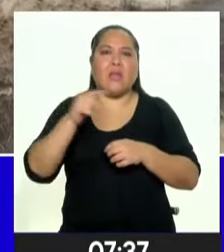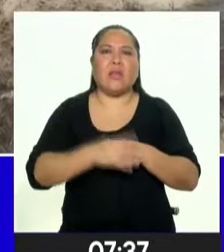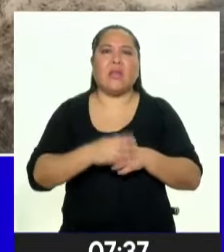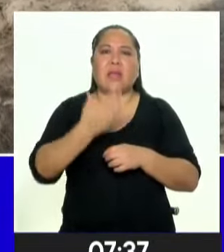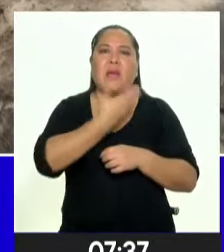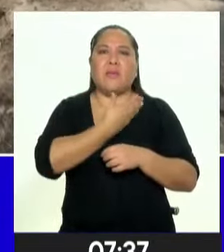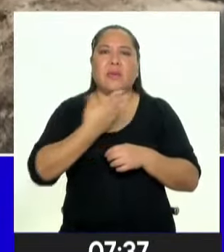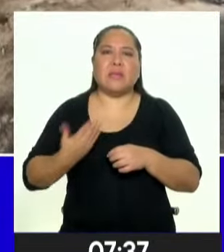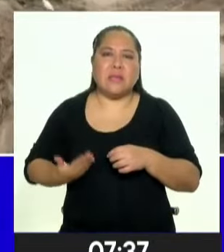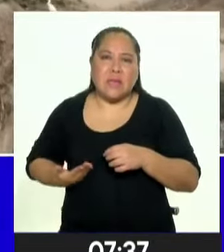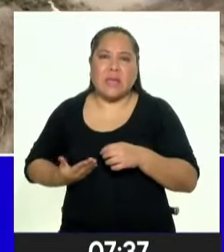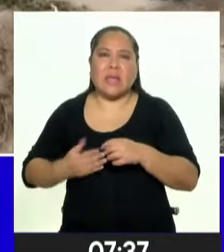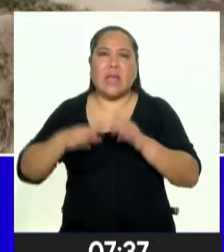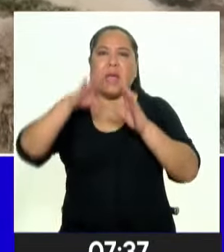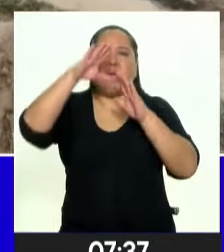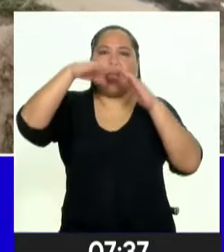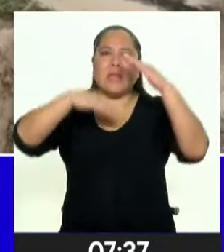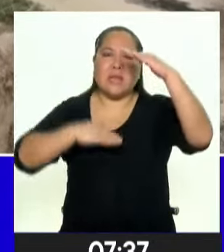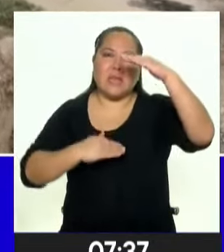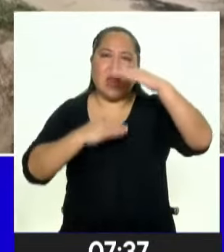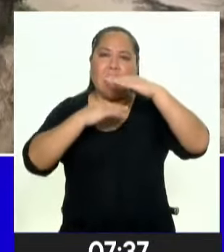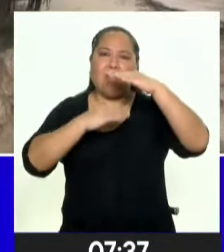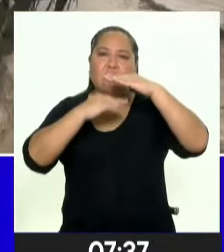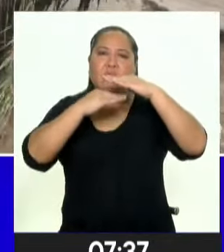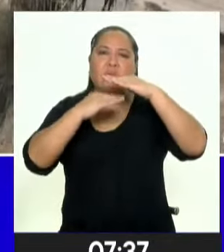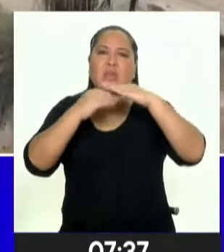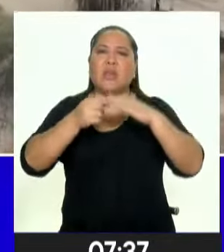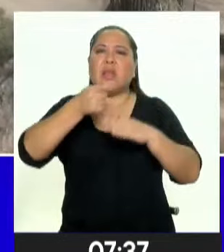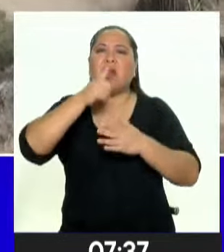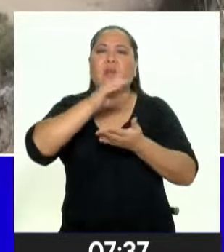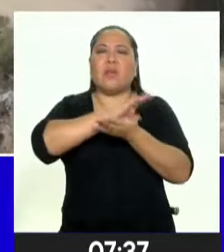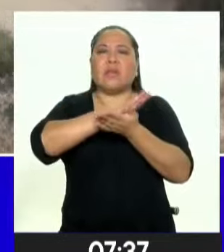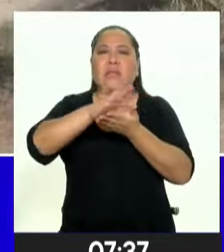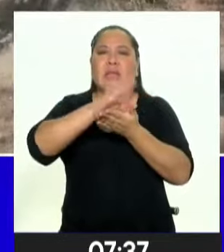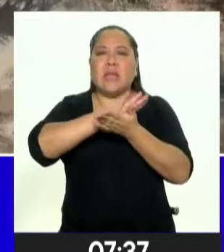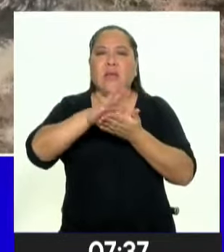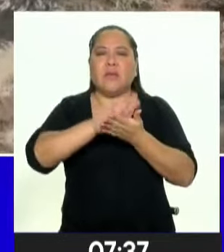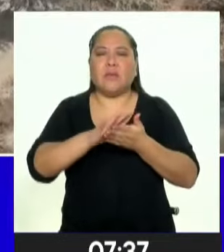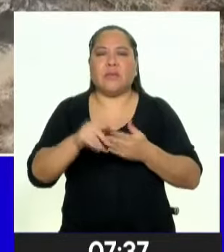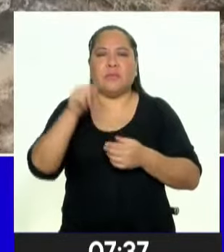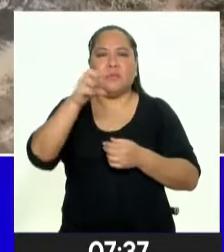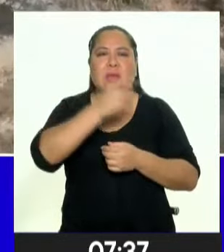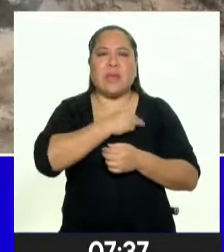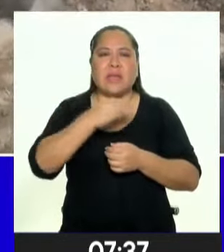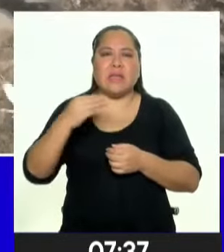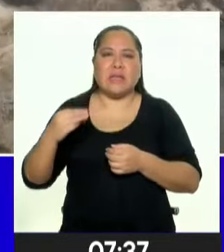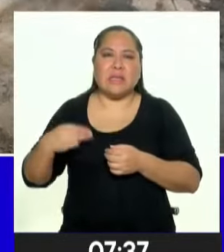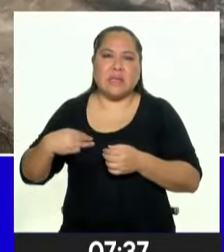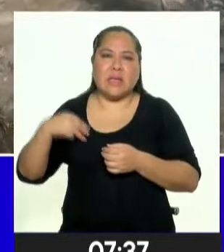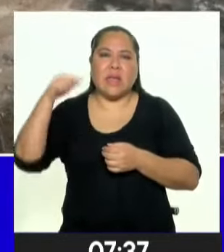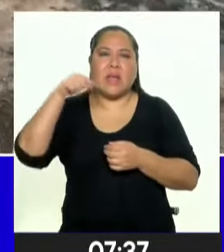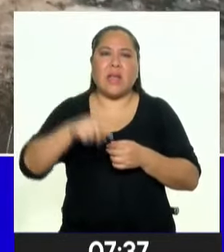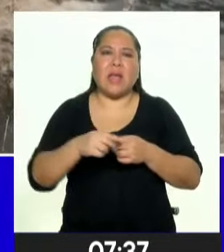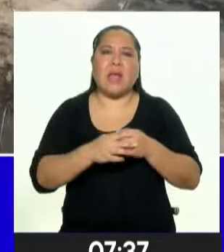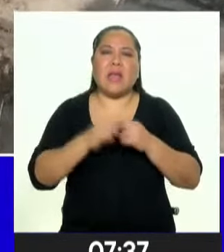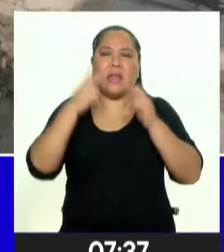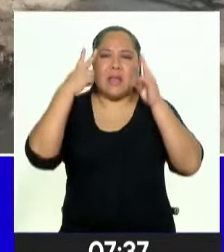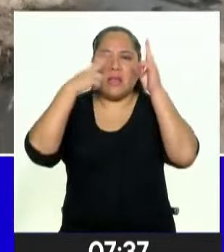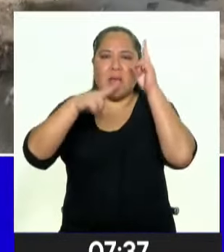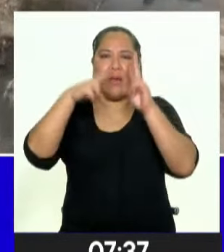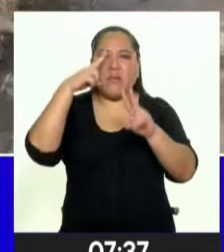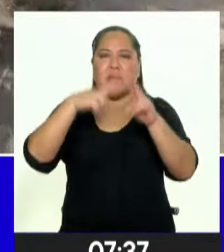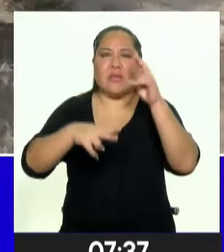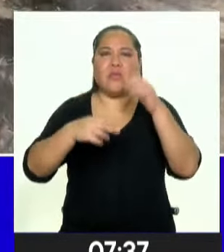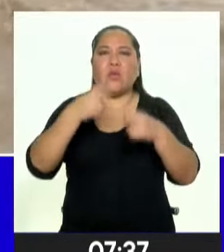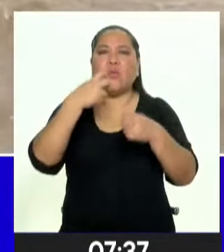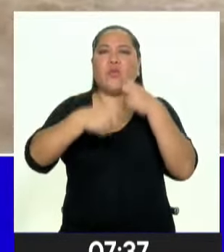en reducir las brechas de agua y saneamiento ahora ministra se tuvo que enfrentar fenómenos climatológicos quizás los